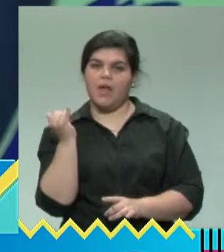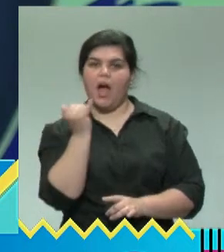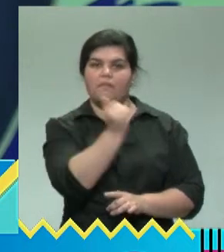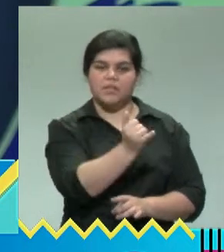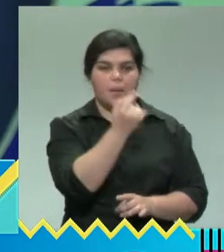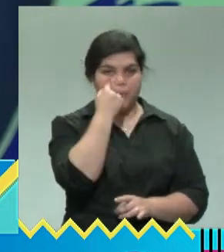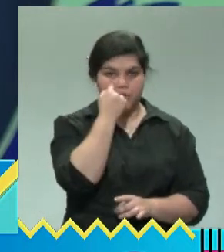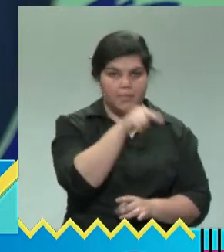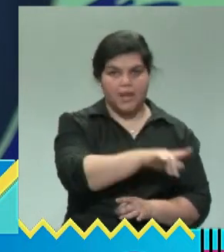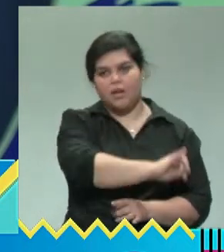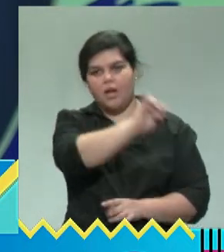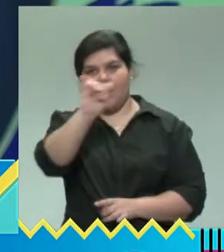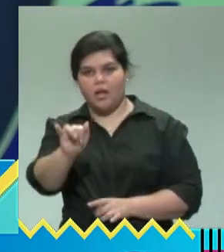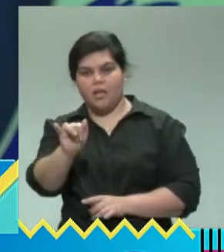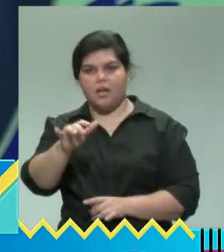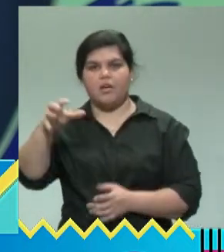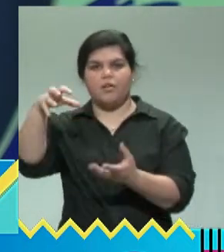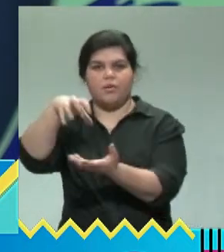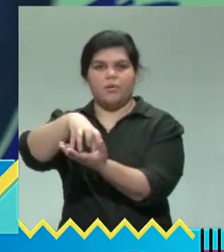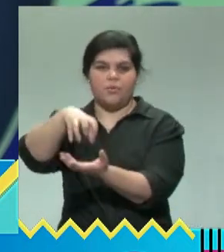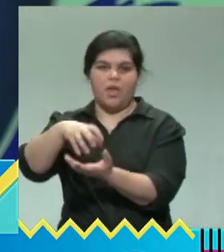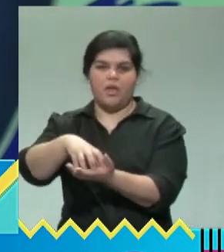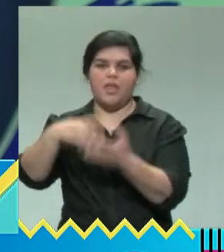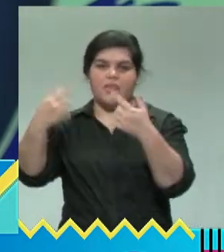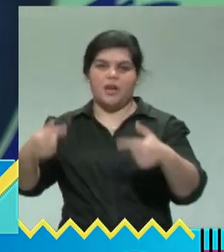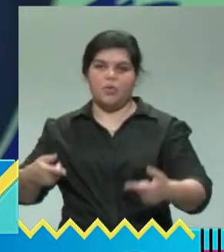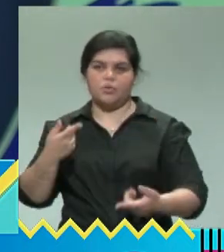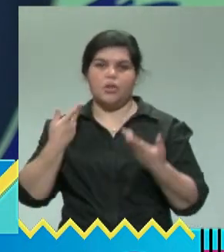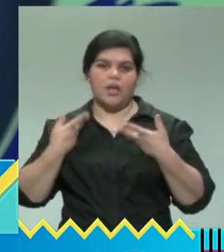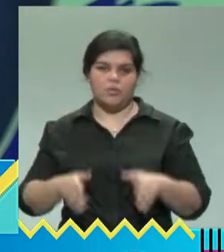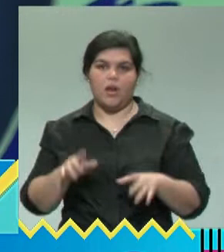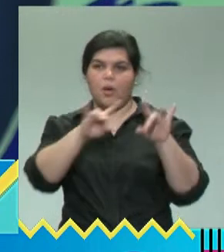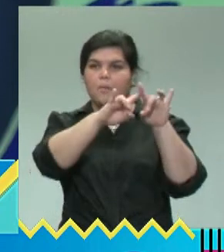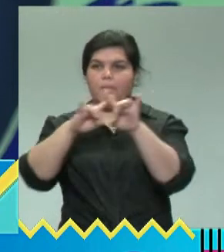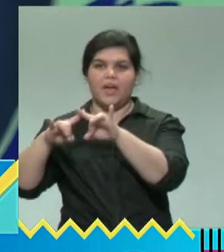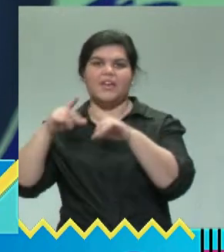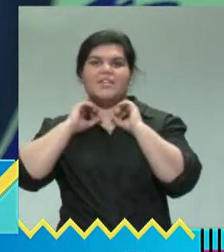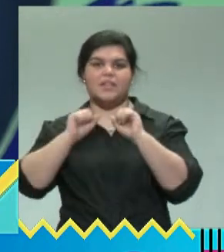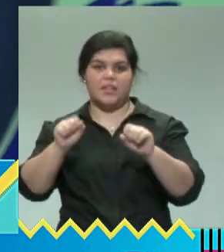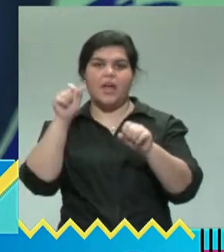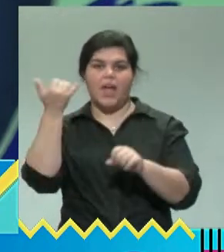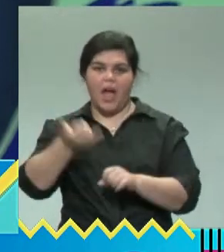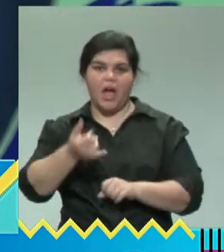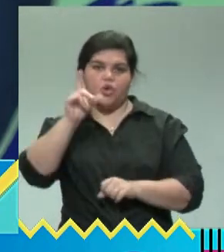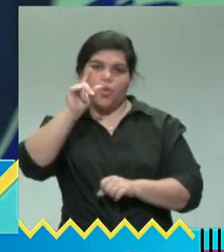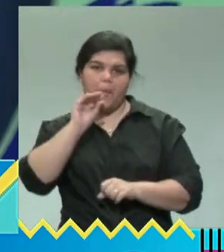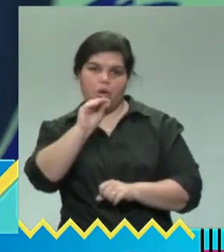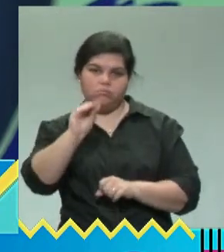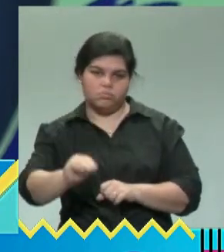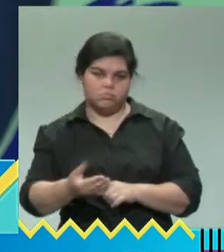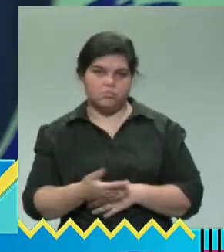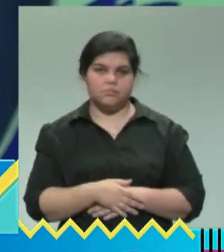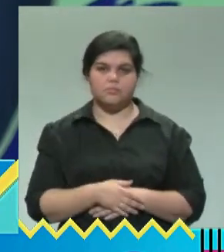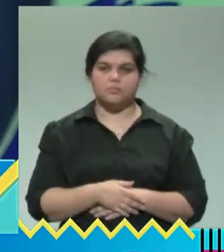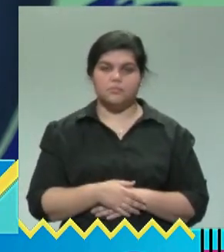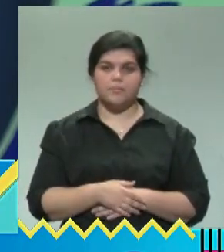municipio y avisarle a recursos naturales. Eso, el teléfono está en la página web de la Secretaría y demás. Ahora, también es importante